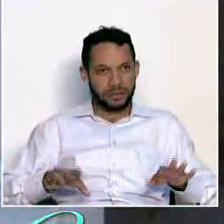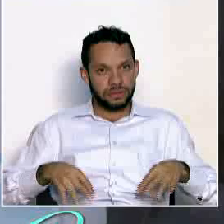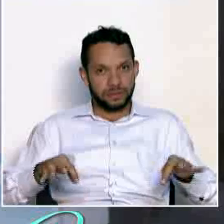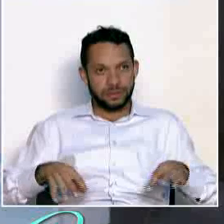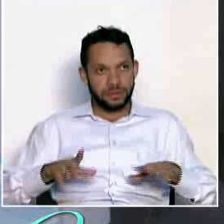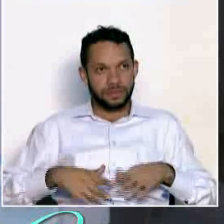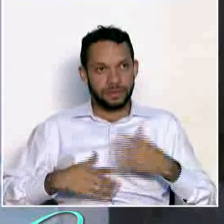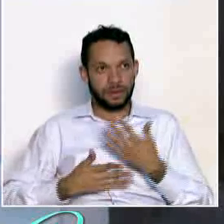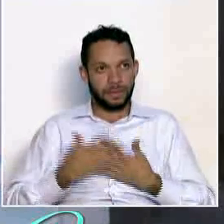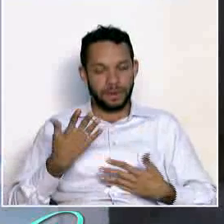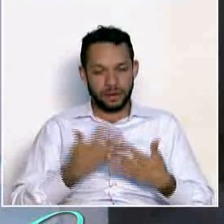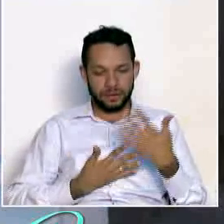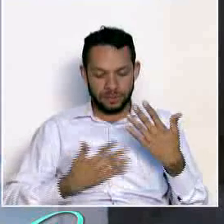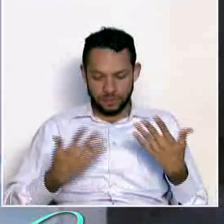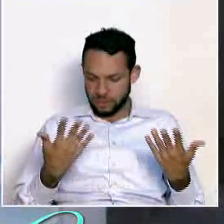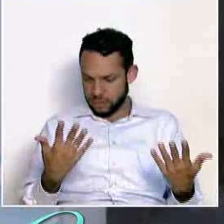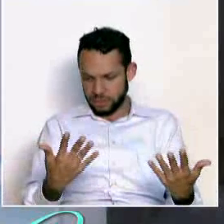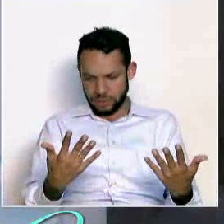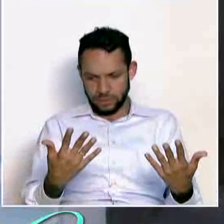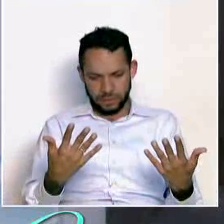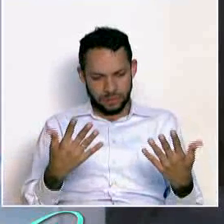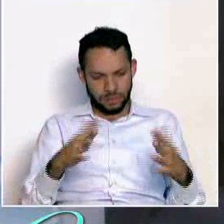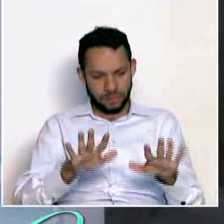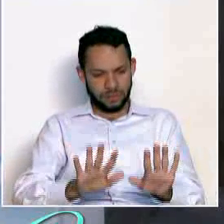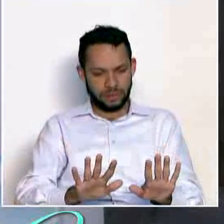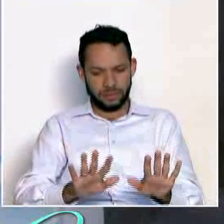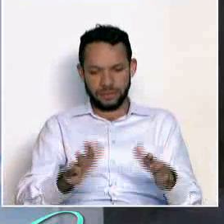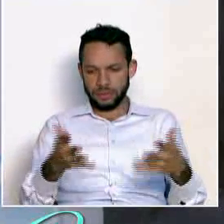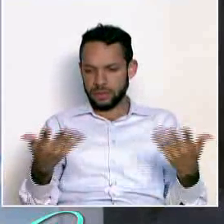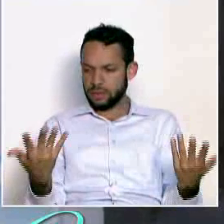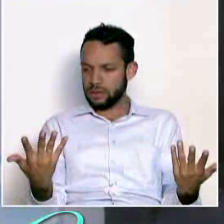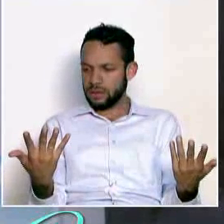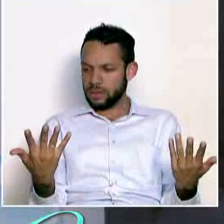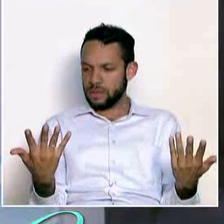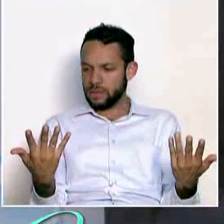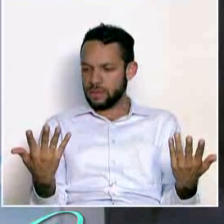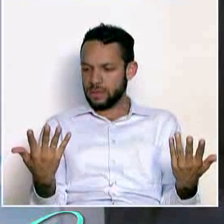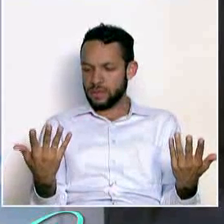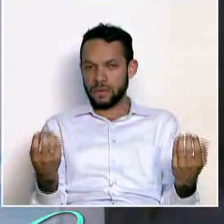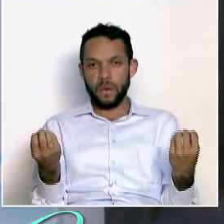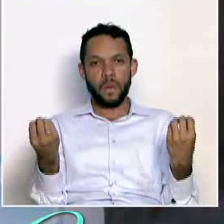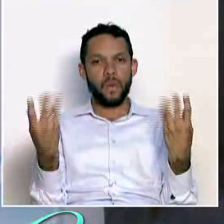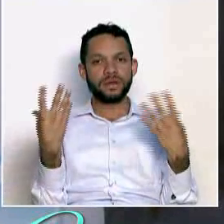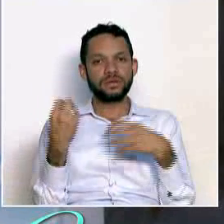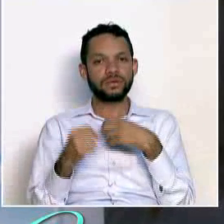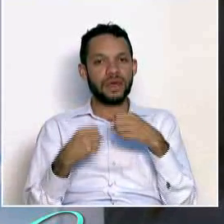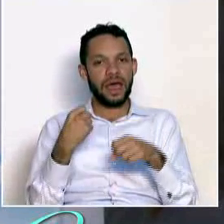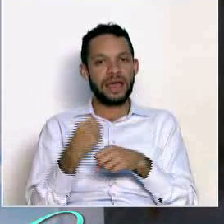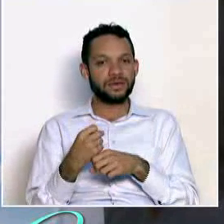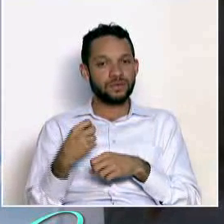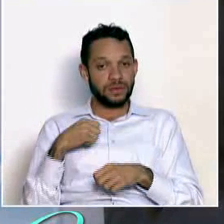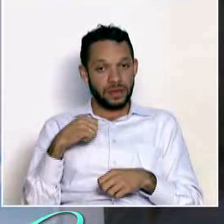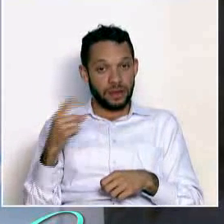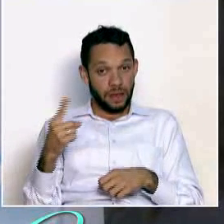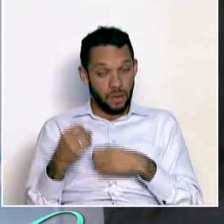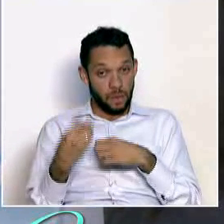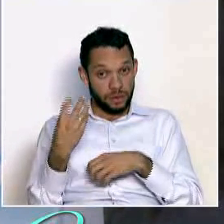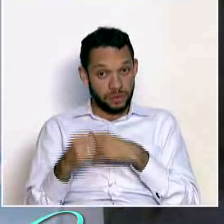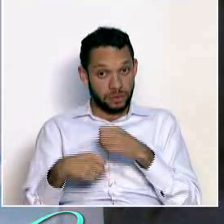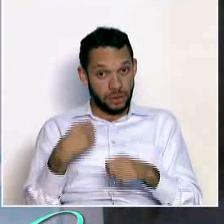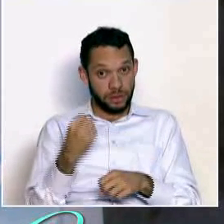Mira tus manos y al observarlas te podrás dar cuenta de cuántos años tienes.